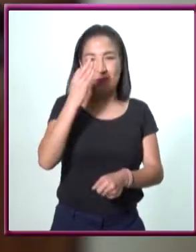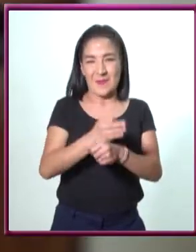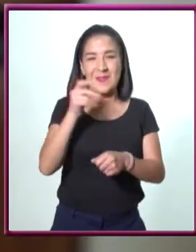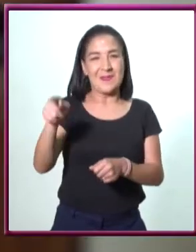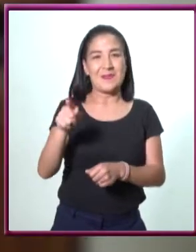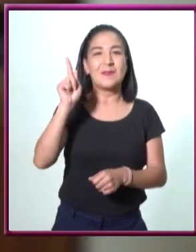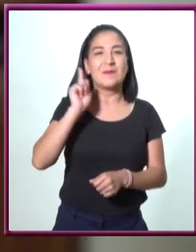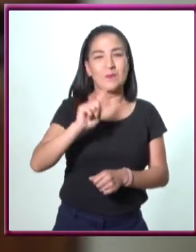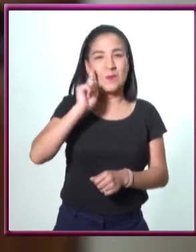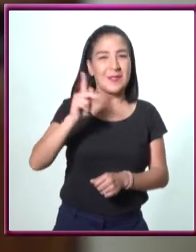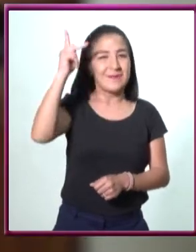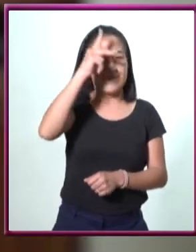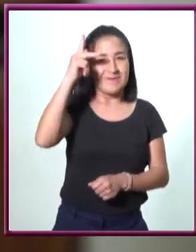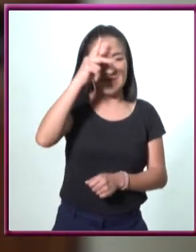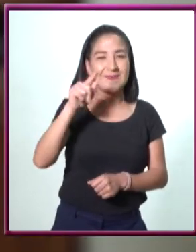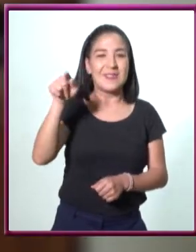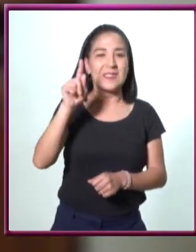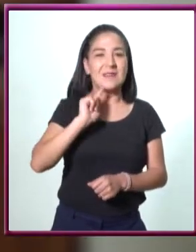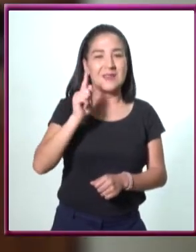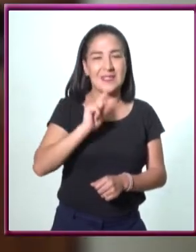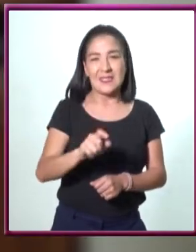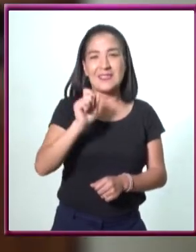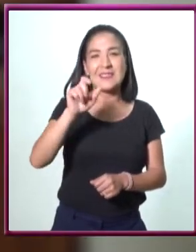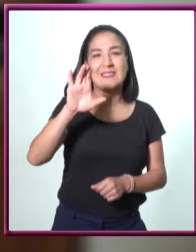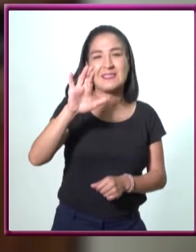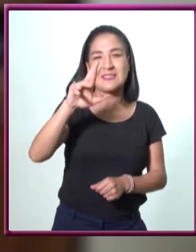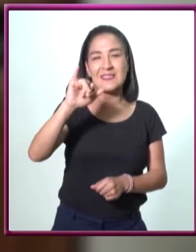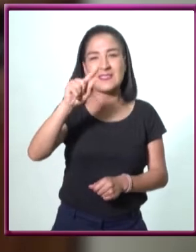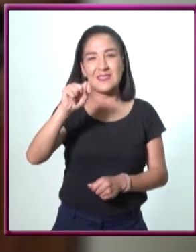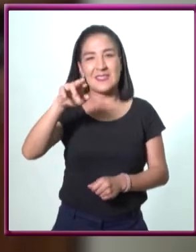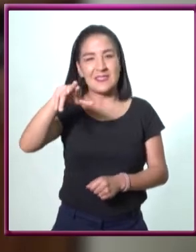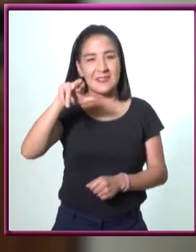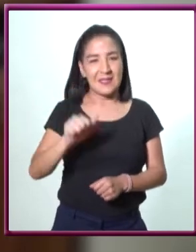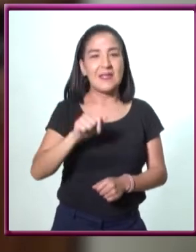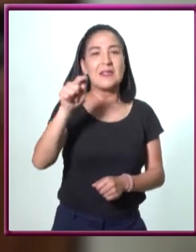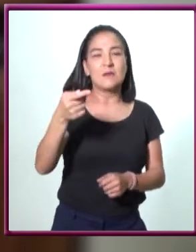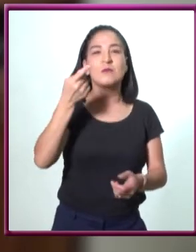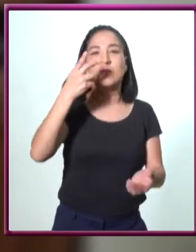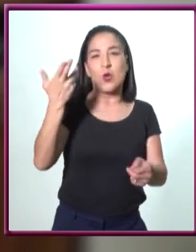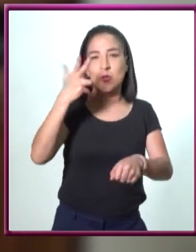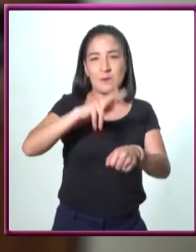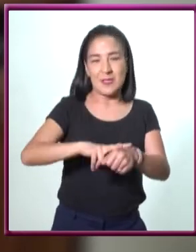Está con nosotros la psiquiatra Cristina Beltrán, quien atiende a sus pacientes en un